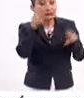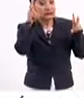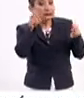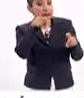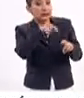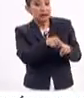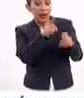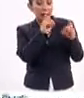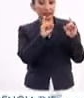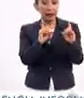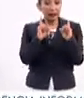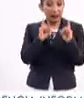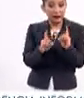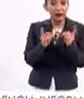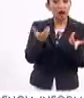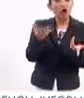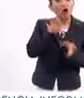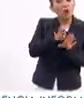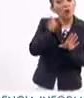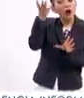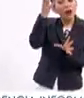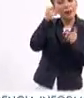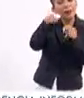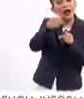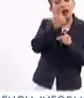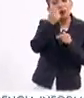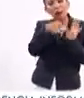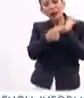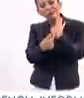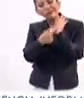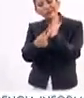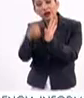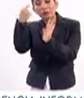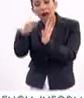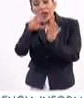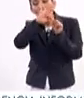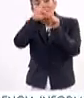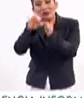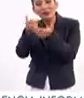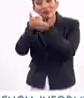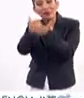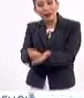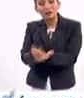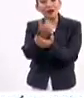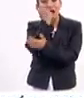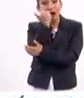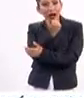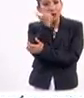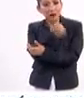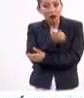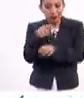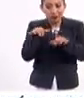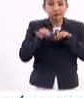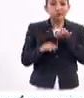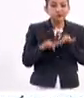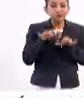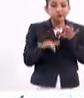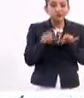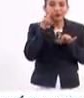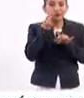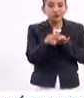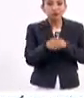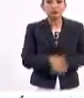cuestión didáctica, pedagógica, para ir llevando de la mano a el que está, digamos, a la persona que